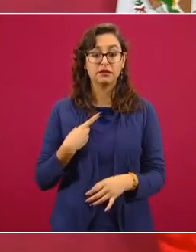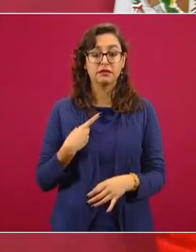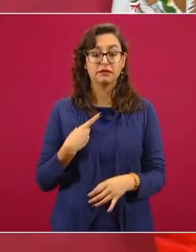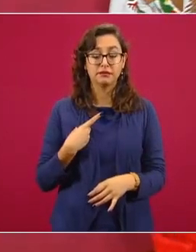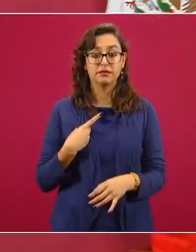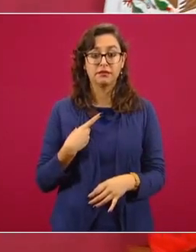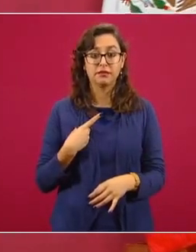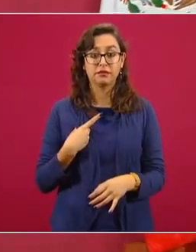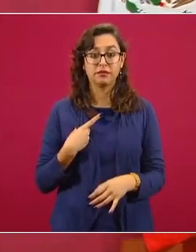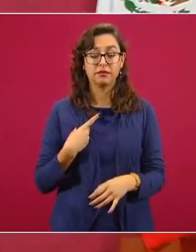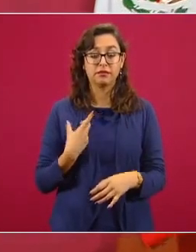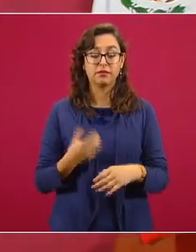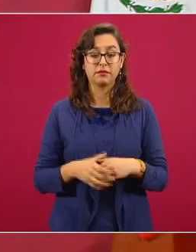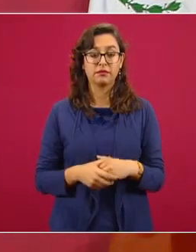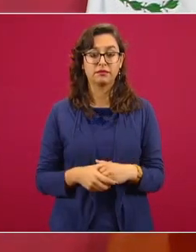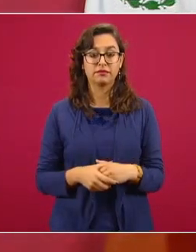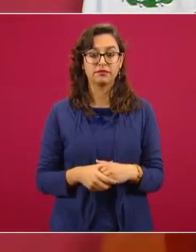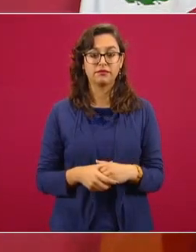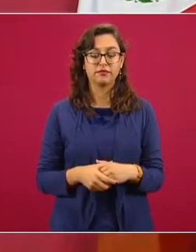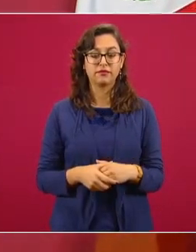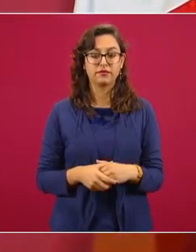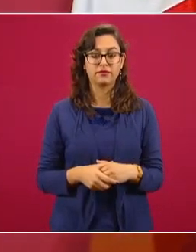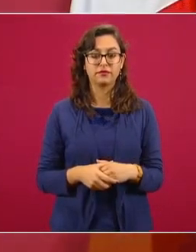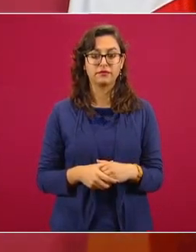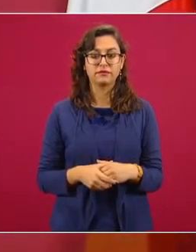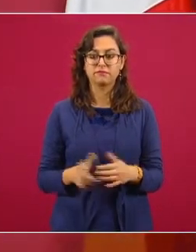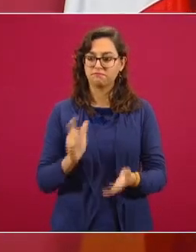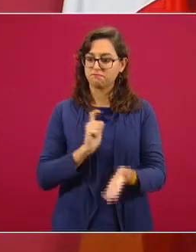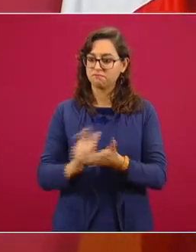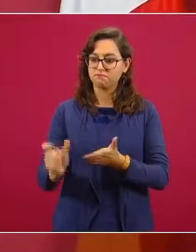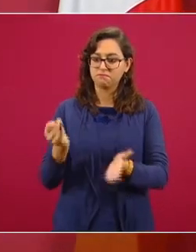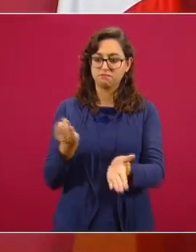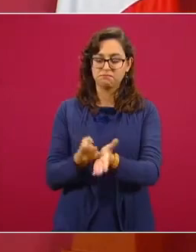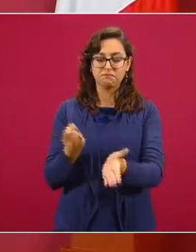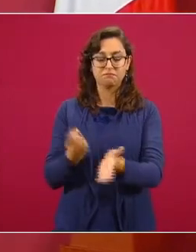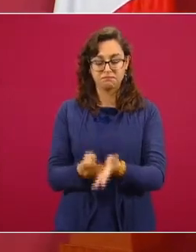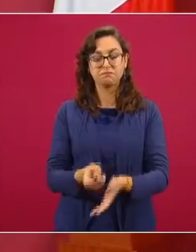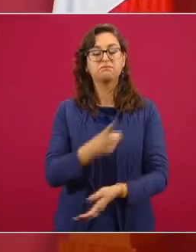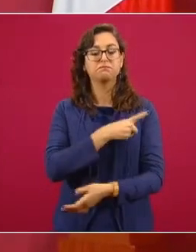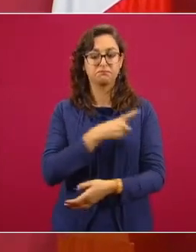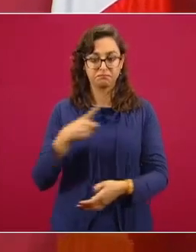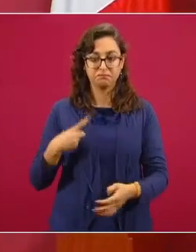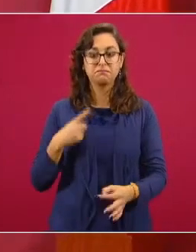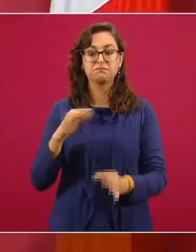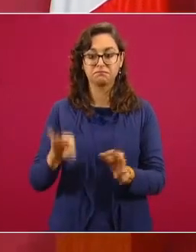el pago de las contribuciones o el pago de impuestos.